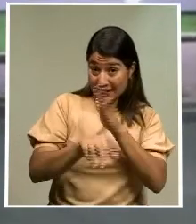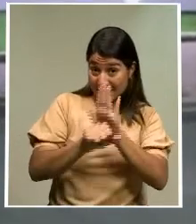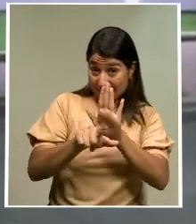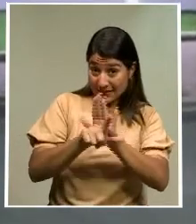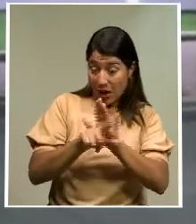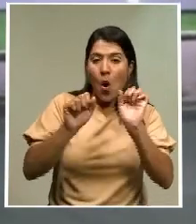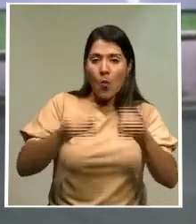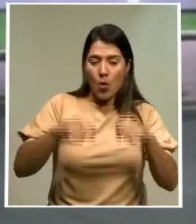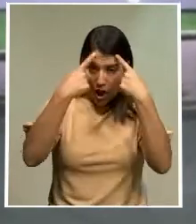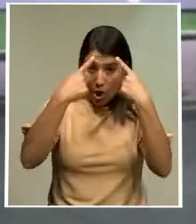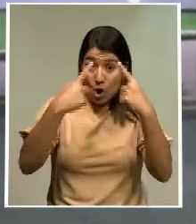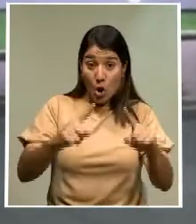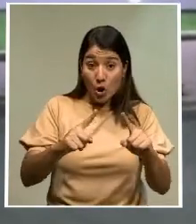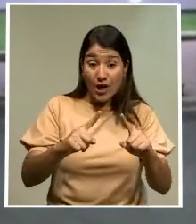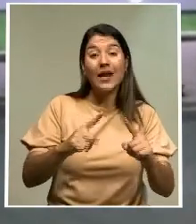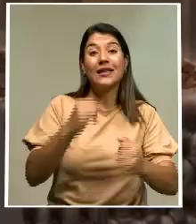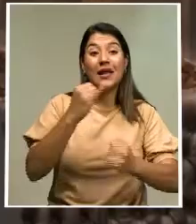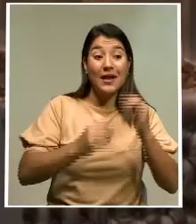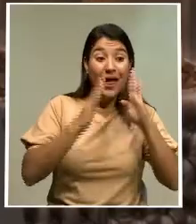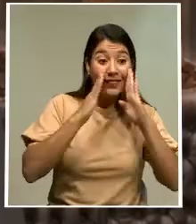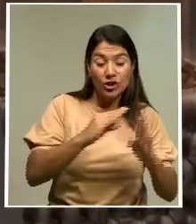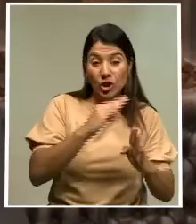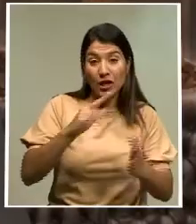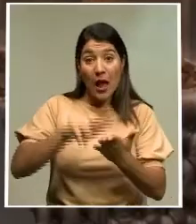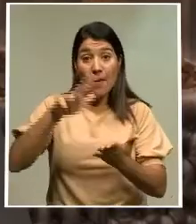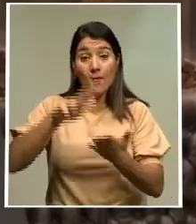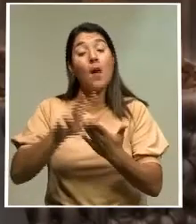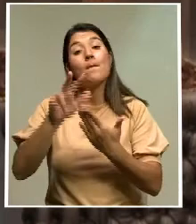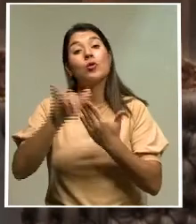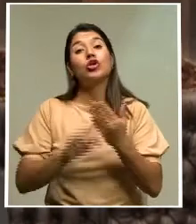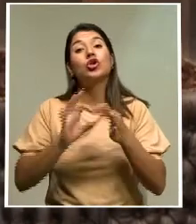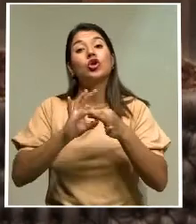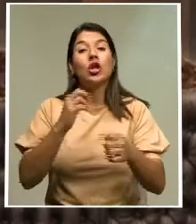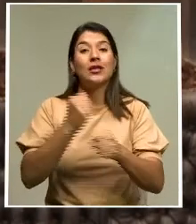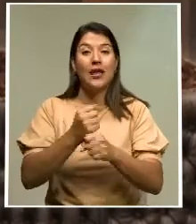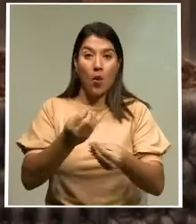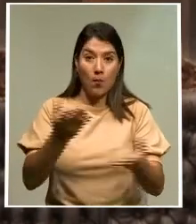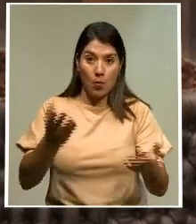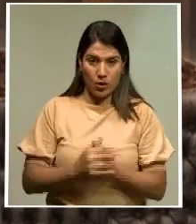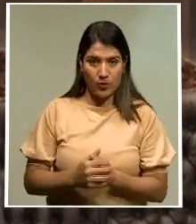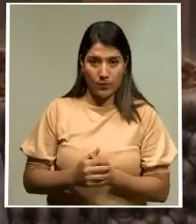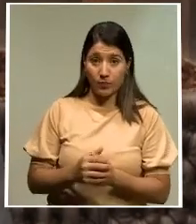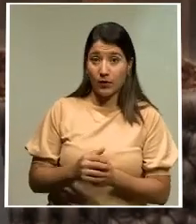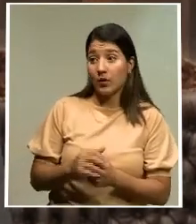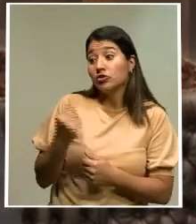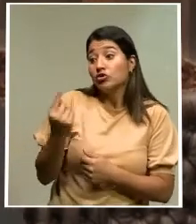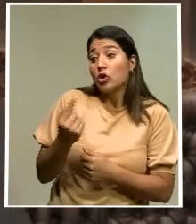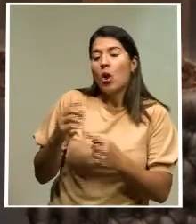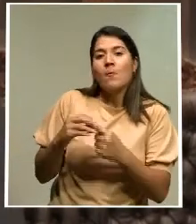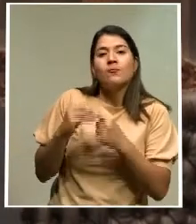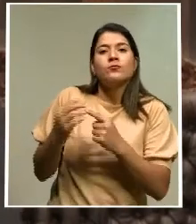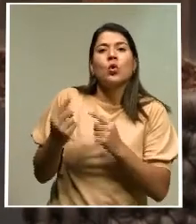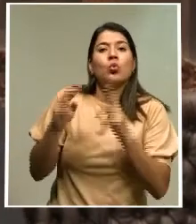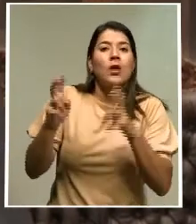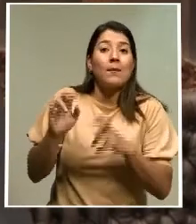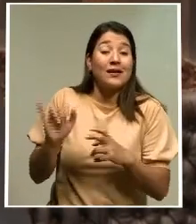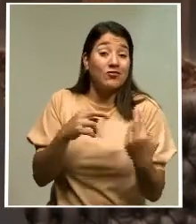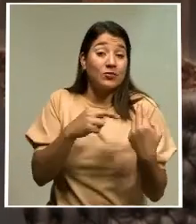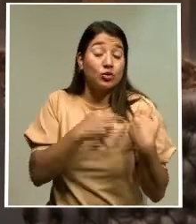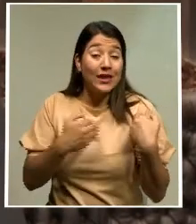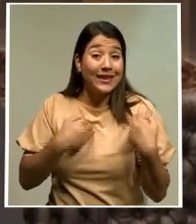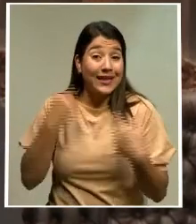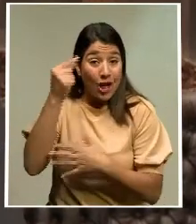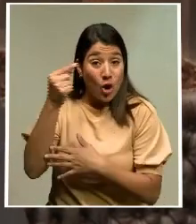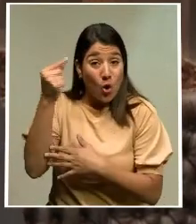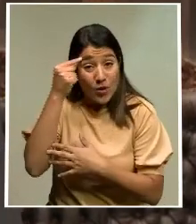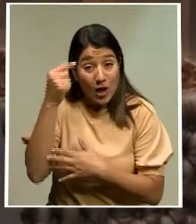y la aprobación del proyecto de empleo público. Es una priorización y es lo que le corresponde a un ejecutivo que tiene claros sus objetivos. Tenemos